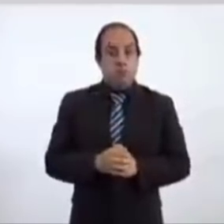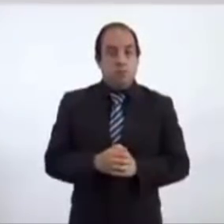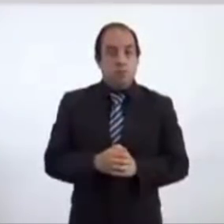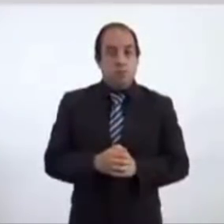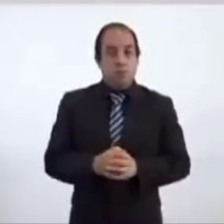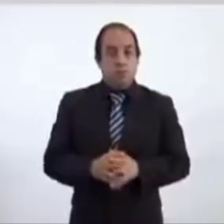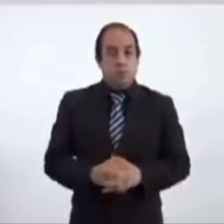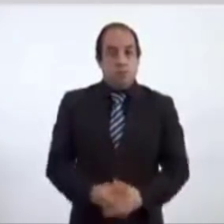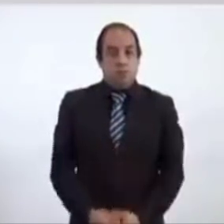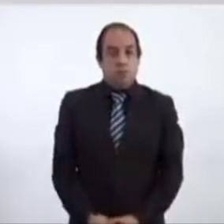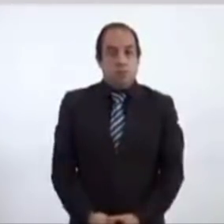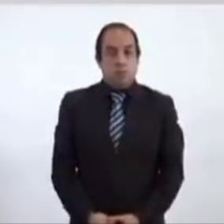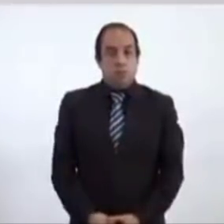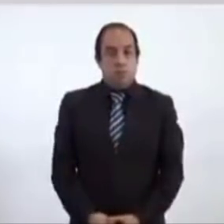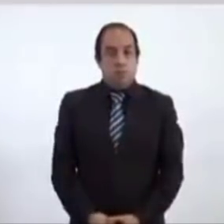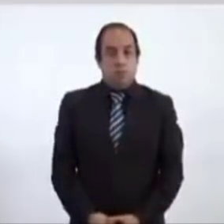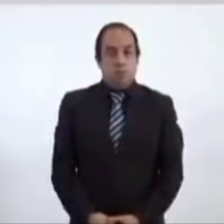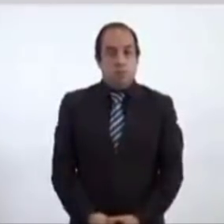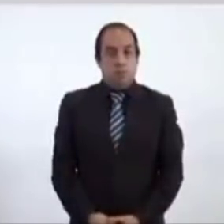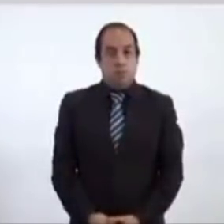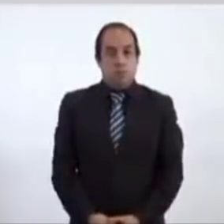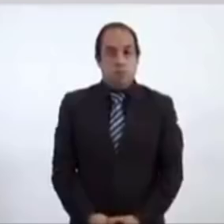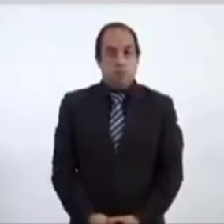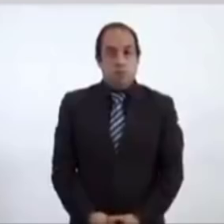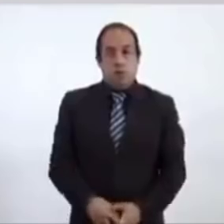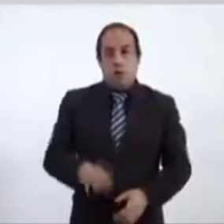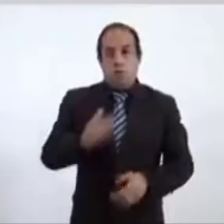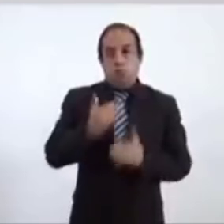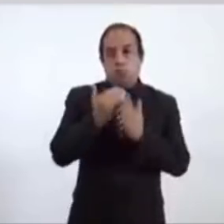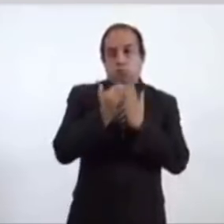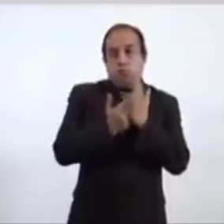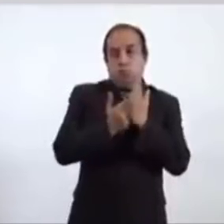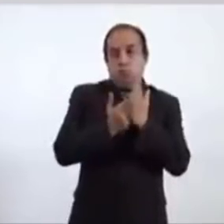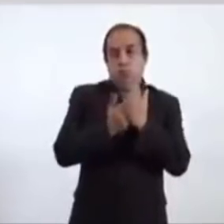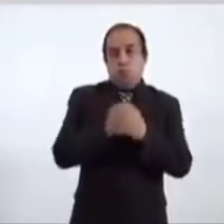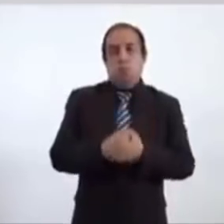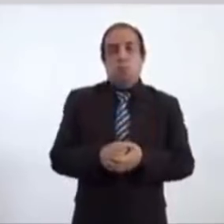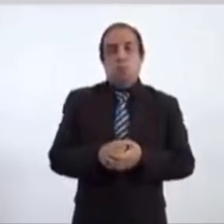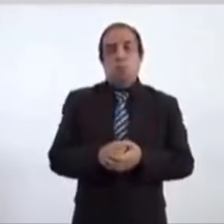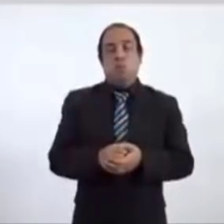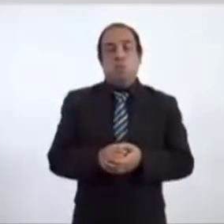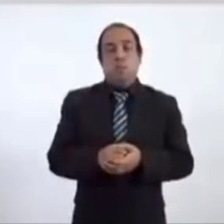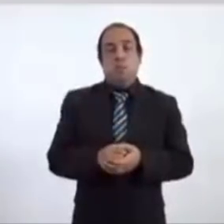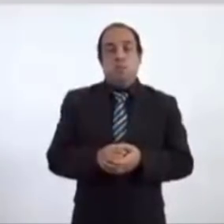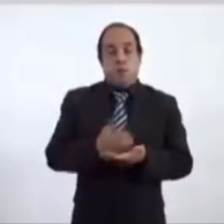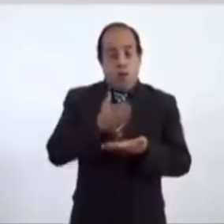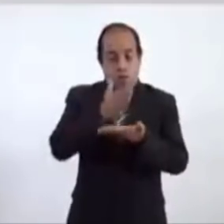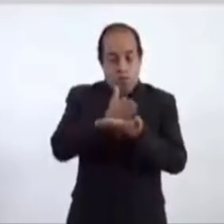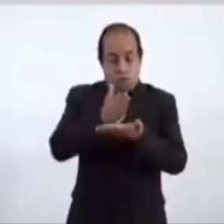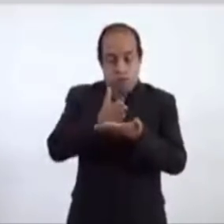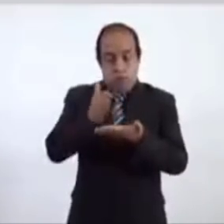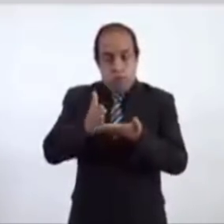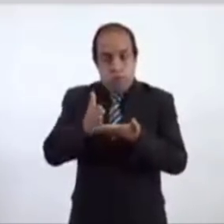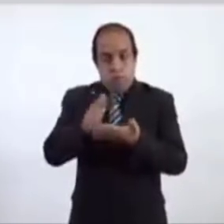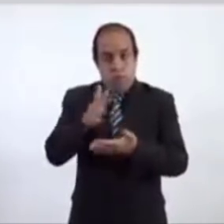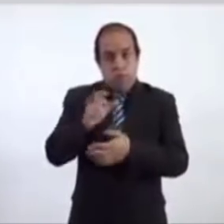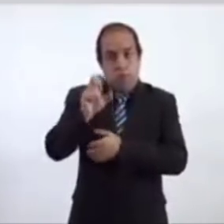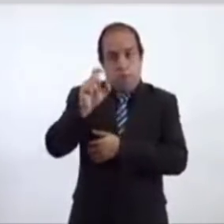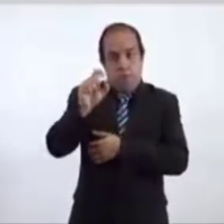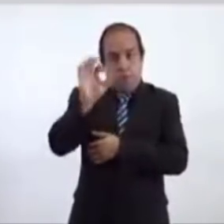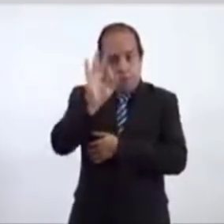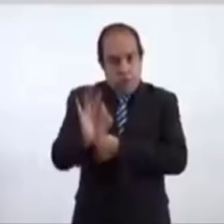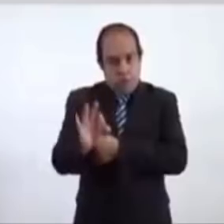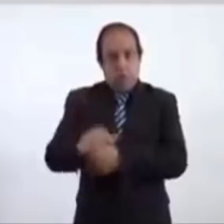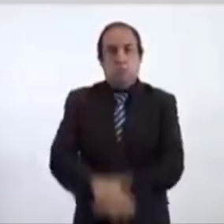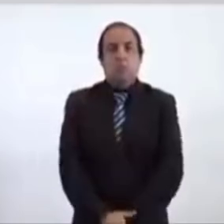disponible, es poco menos de una cuarta parte, pero sí es importante, como el 20%, una quinta parte